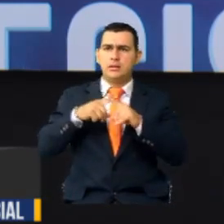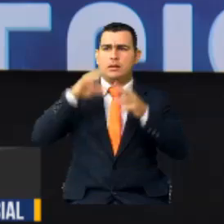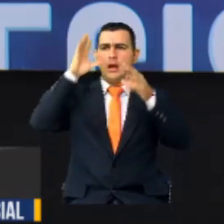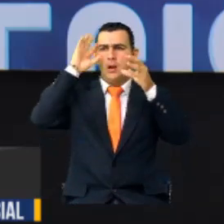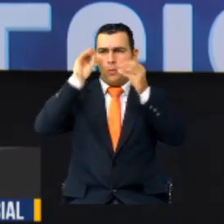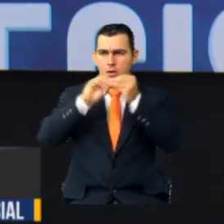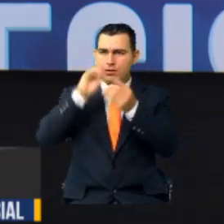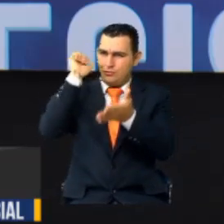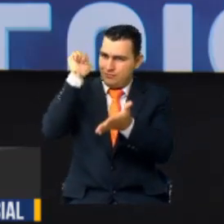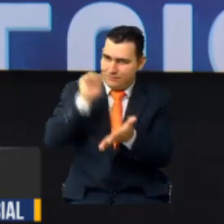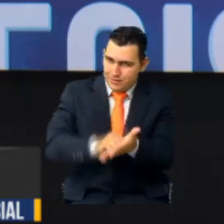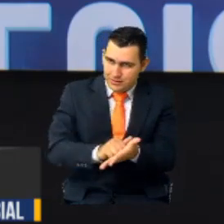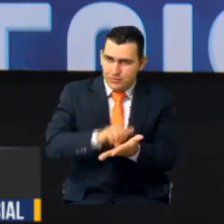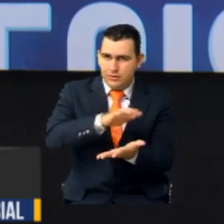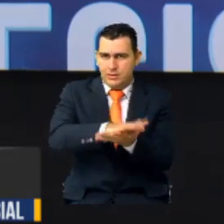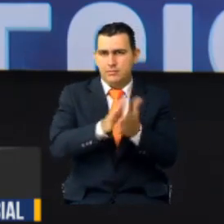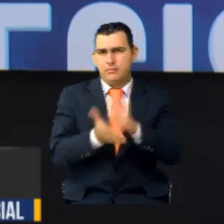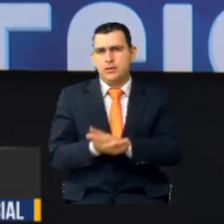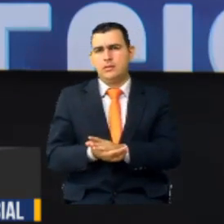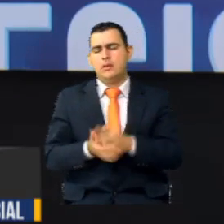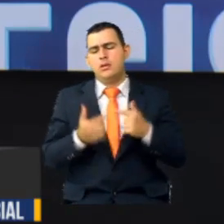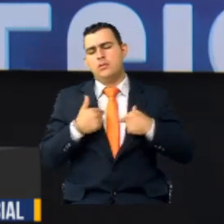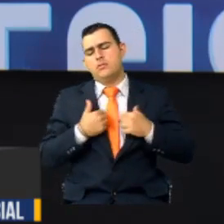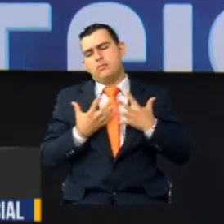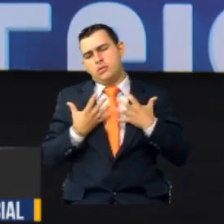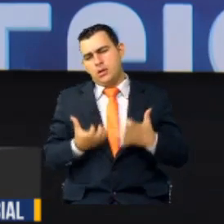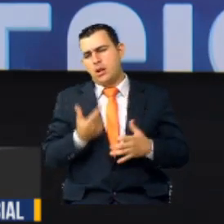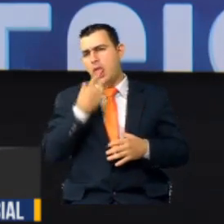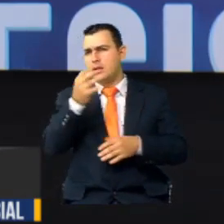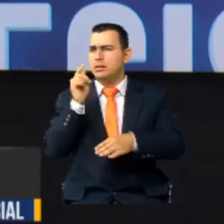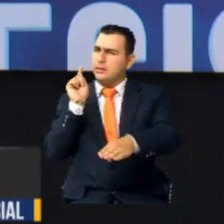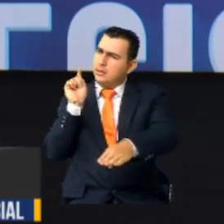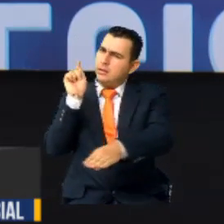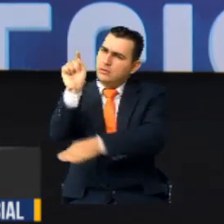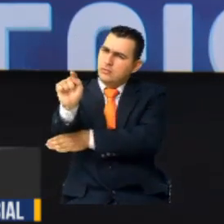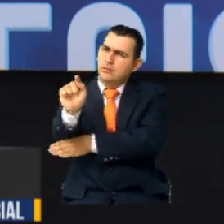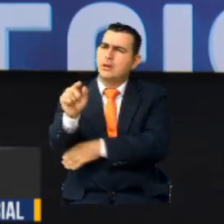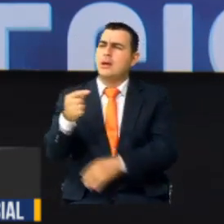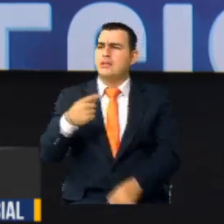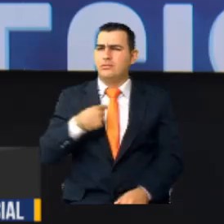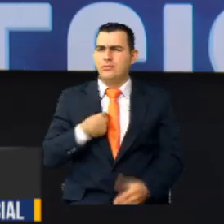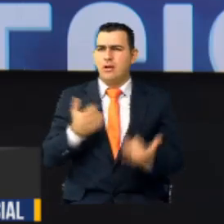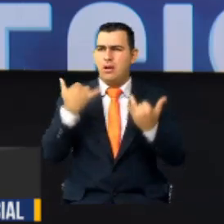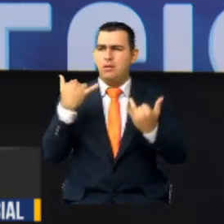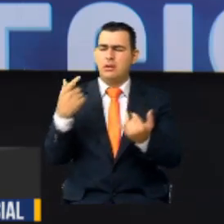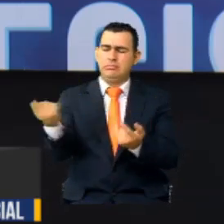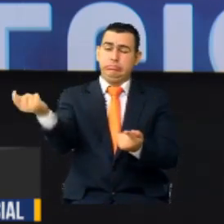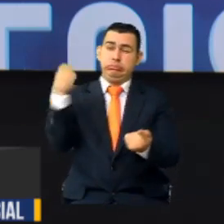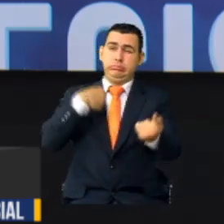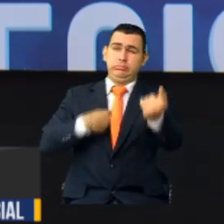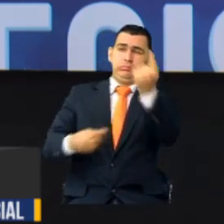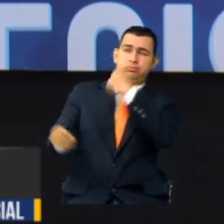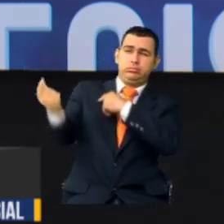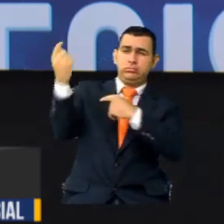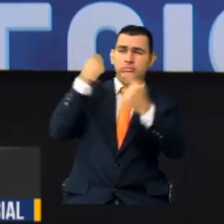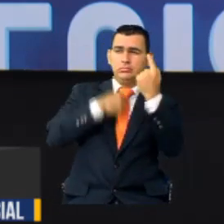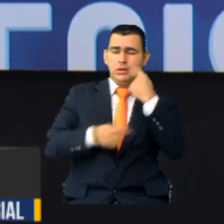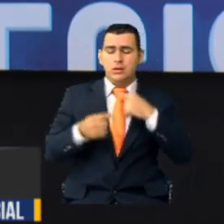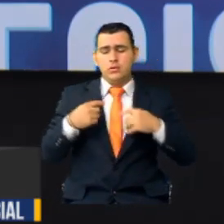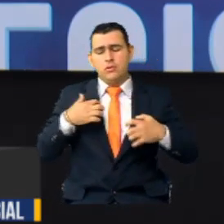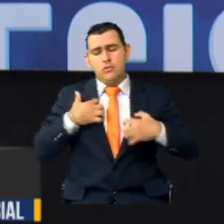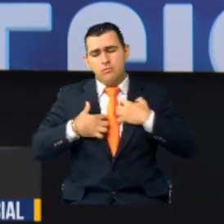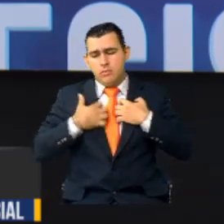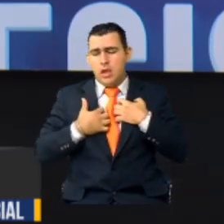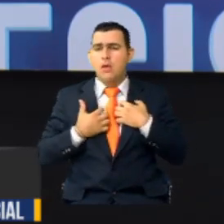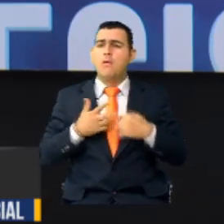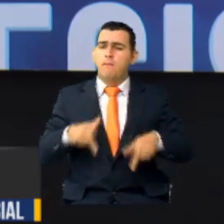fueron garantes. Quiero denunciar que he sido agredida y calumniada de tal manera que temo por mi vida.